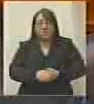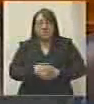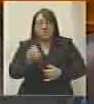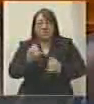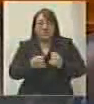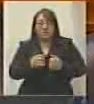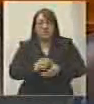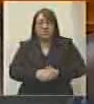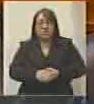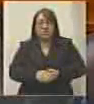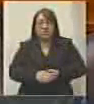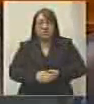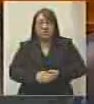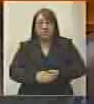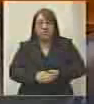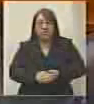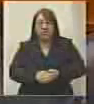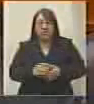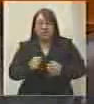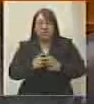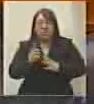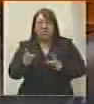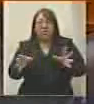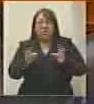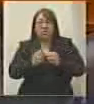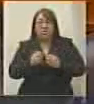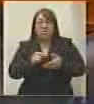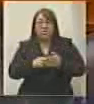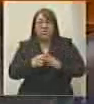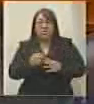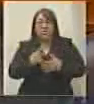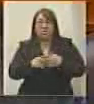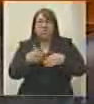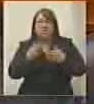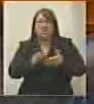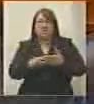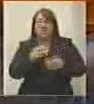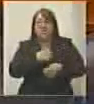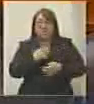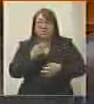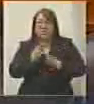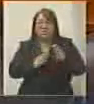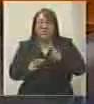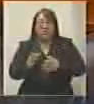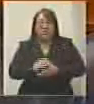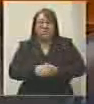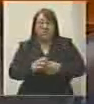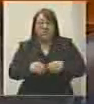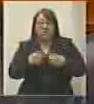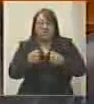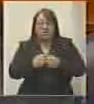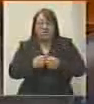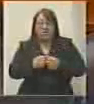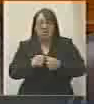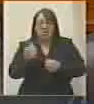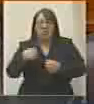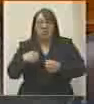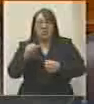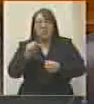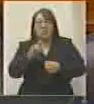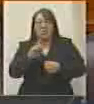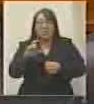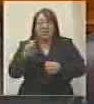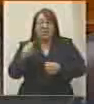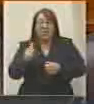Finalmente, la disposición complementaria que autoriza el Ministerio de Economía y Finanzas transferir a la Municipalidad Provincial de